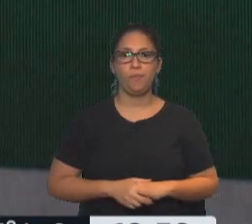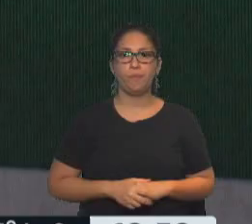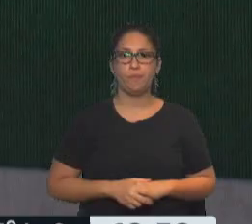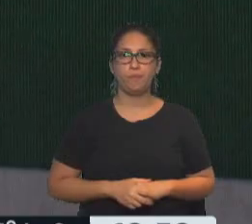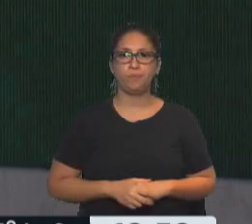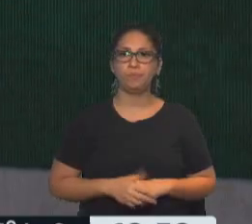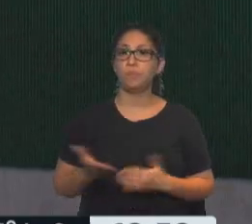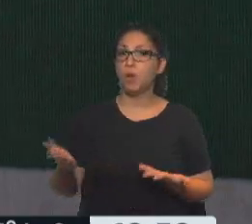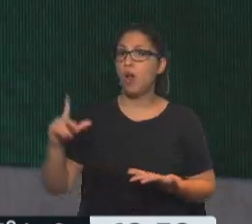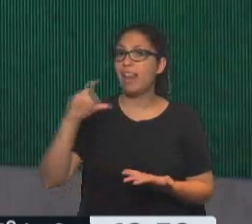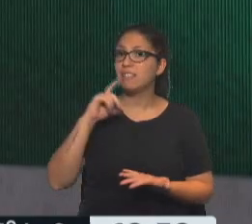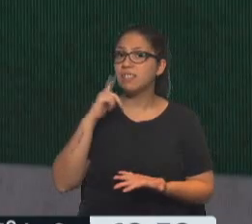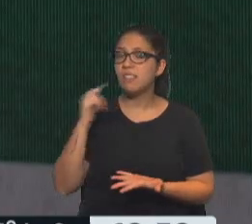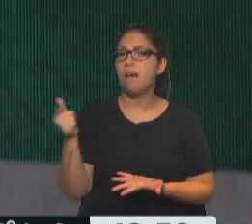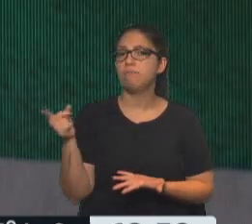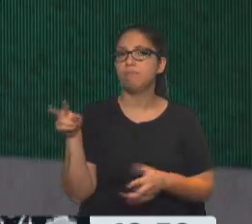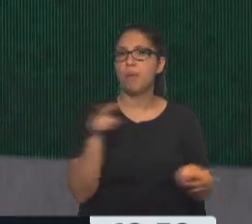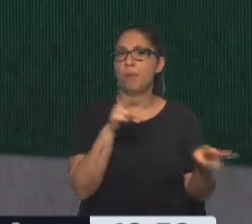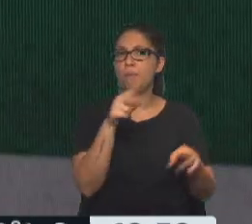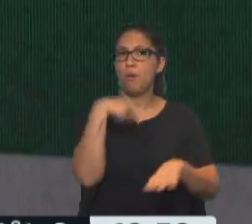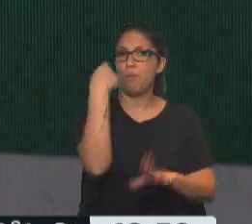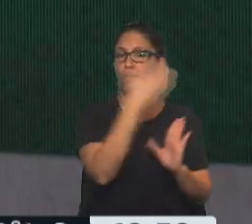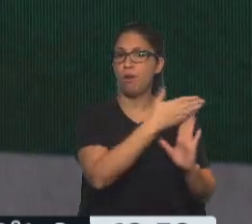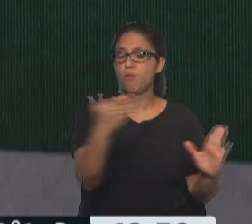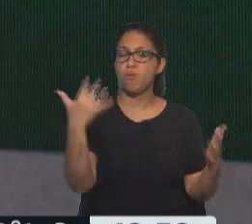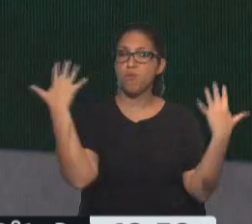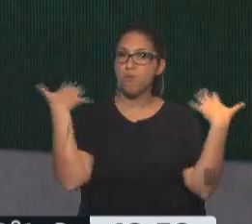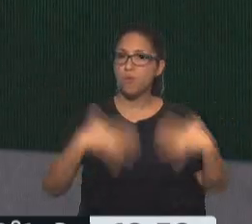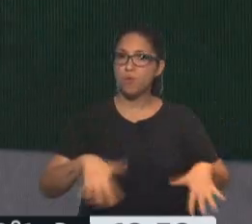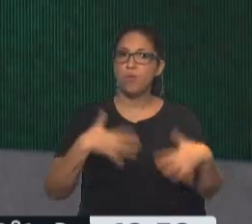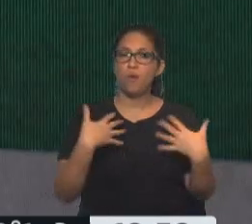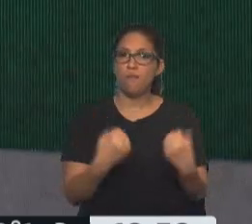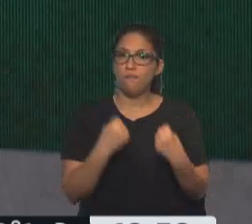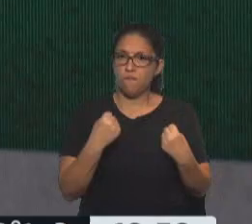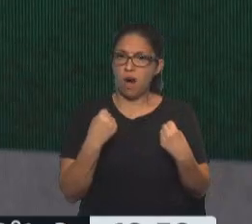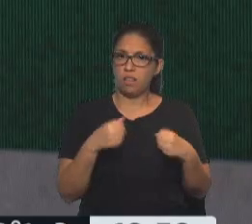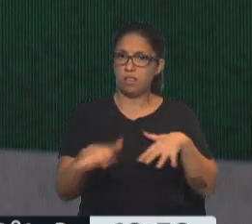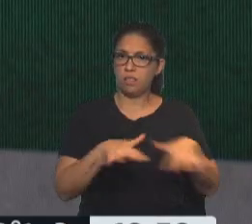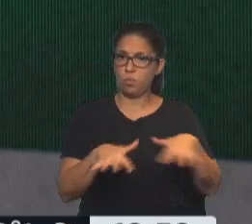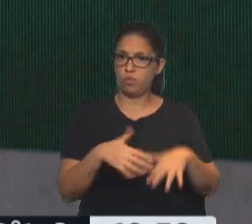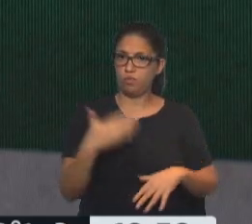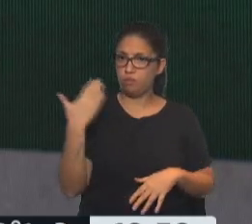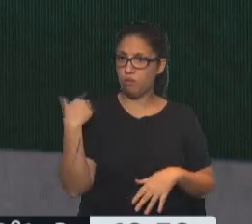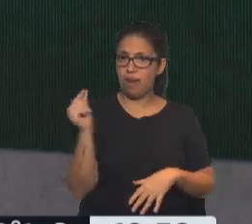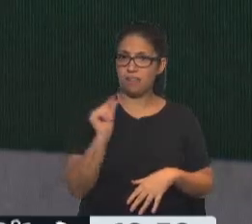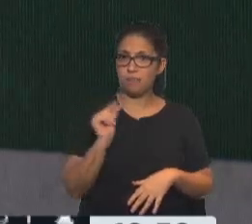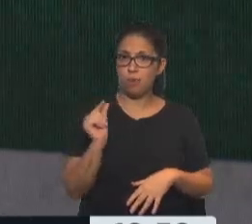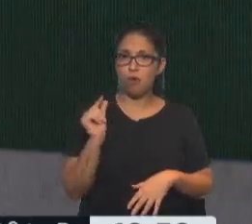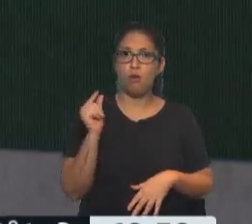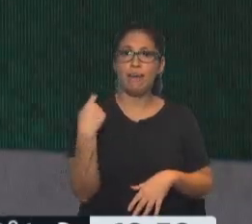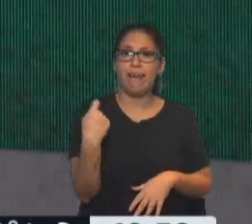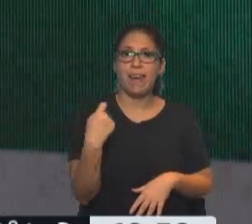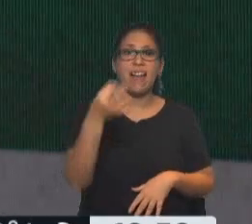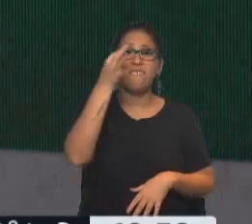Bien, Leticia, allí veíamos estas imágenes, son imágenes del horror, lo que ha sucedido en las últimas horas en Kenia. Hay que hablar de más de